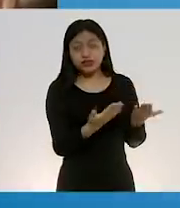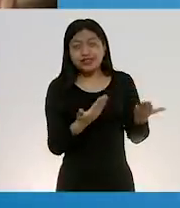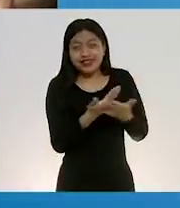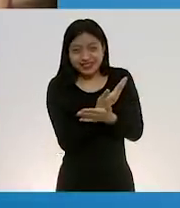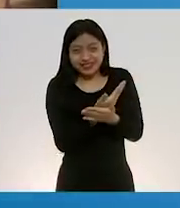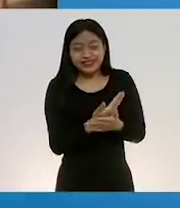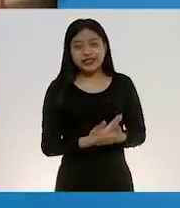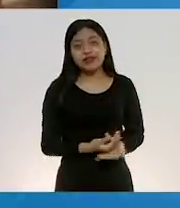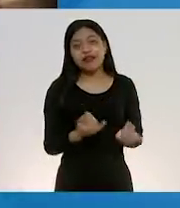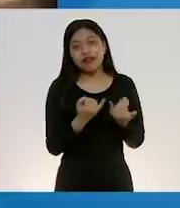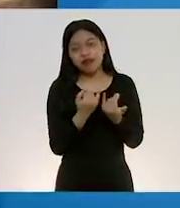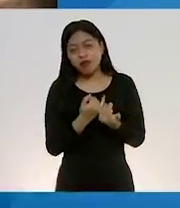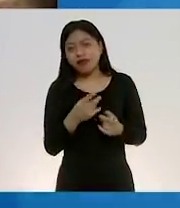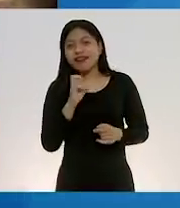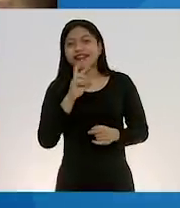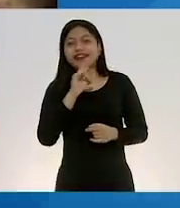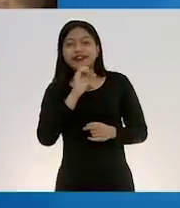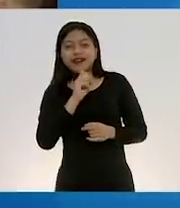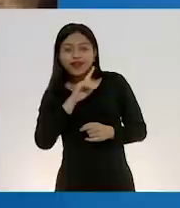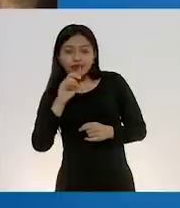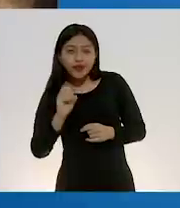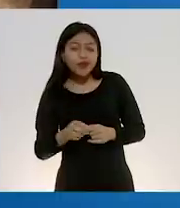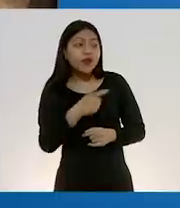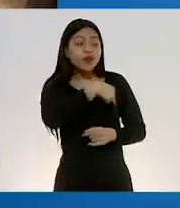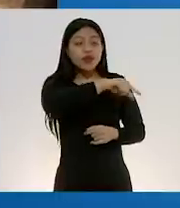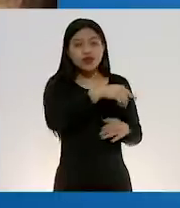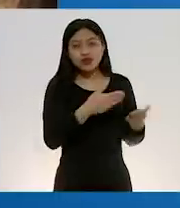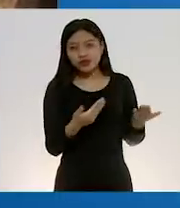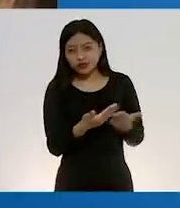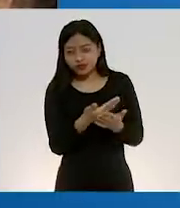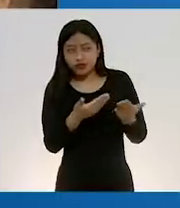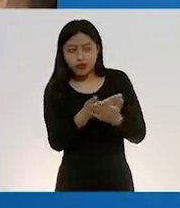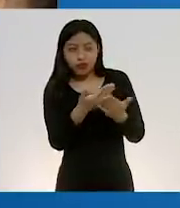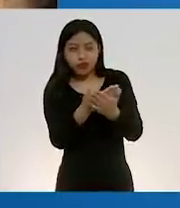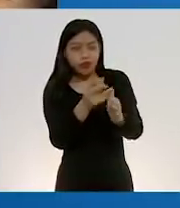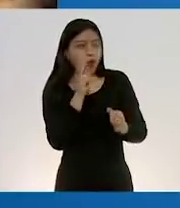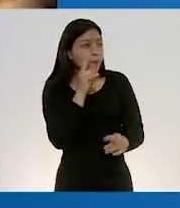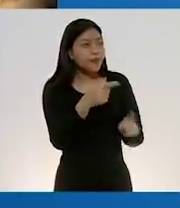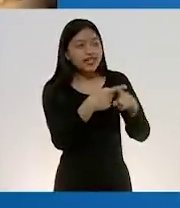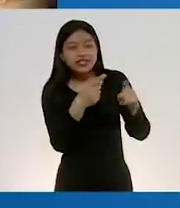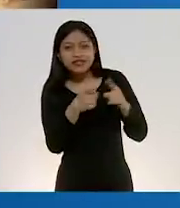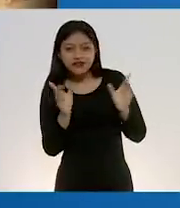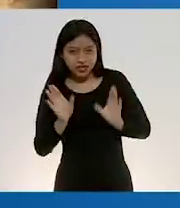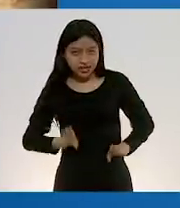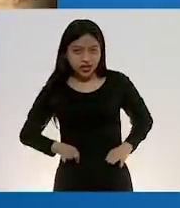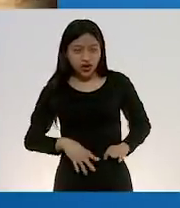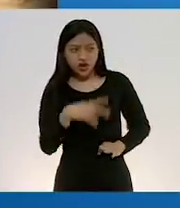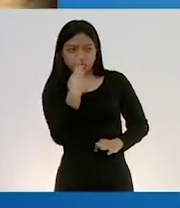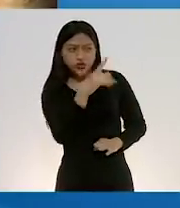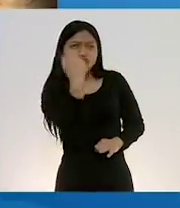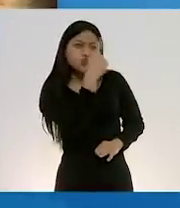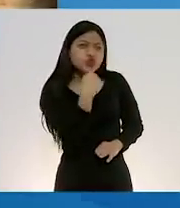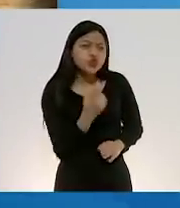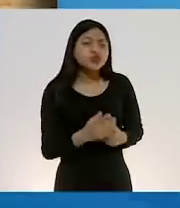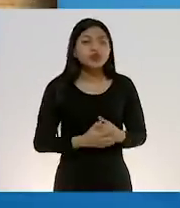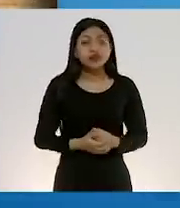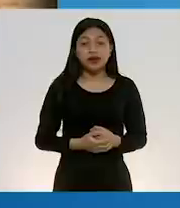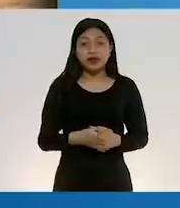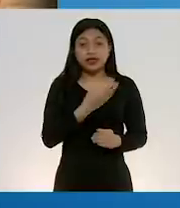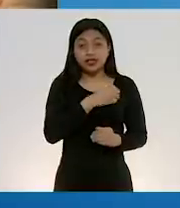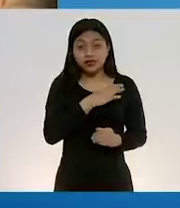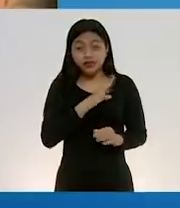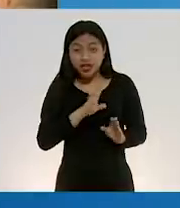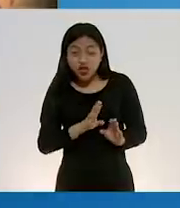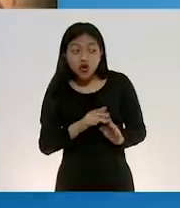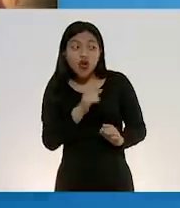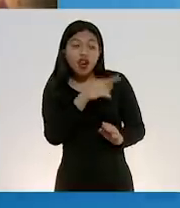de sangre mezclada, de donde resultan las diversas castas que allí se conocen. Unas que se aproximan más a lo español que a lo indio o de